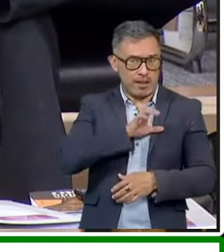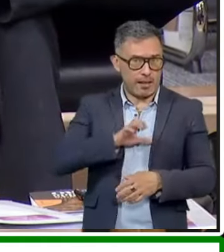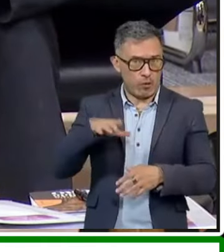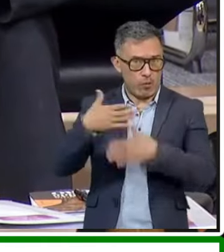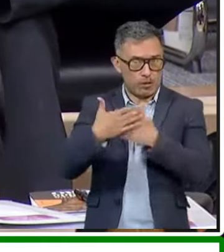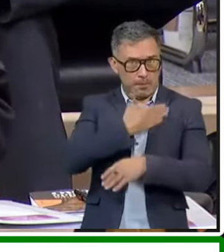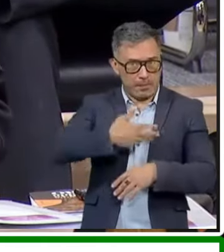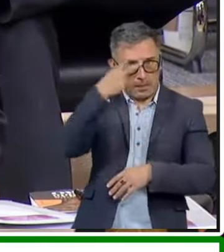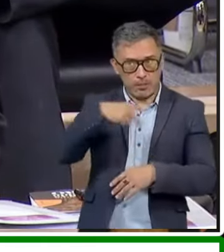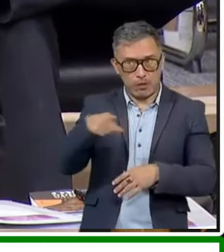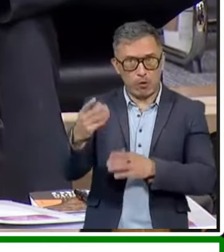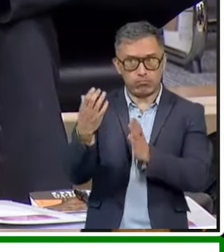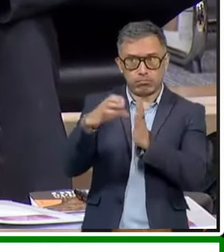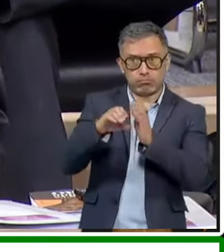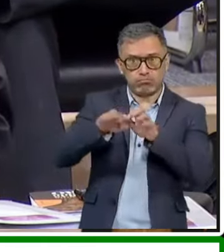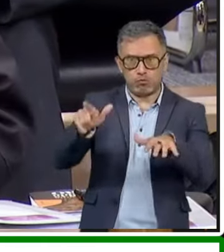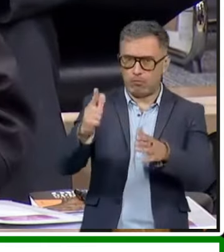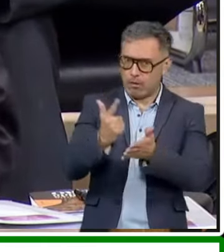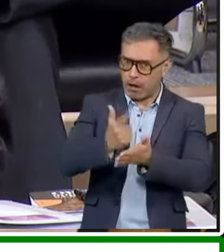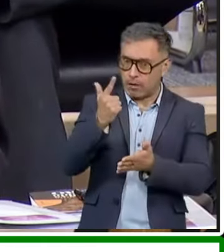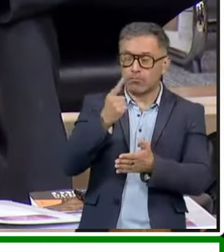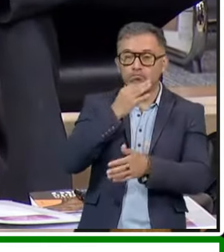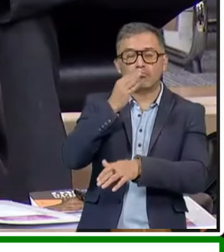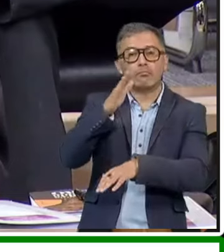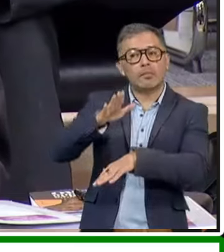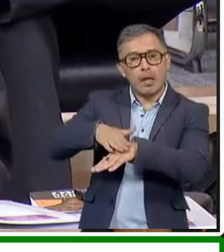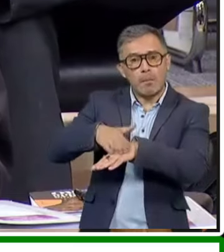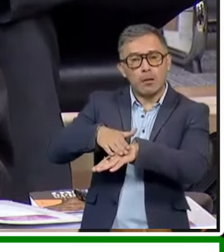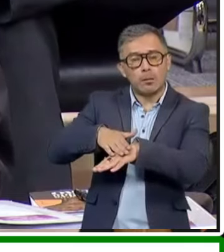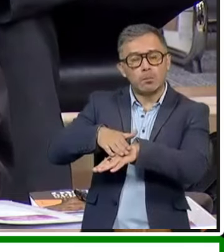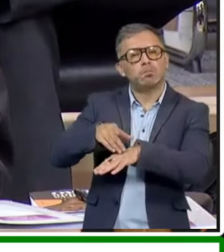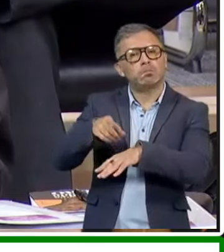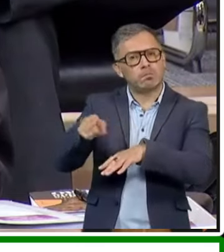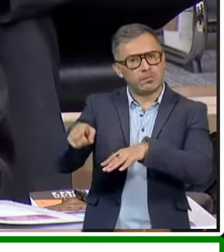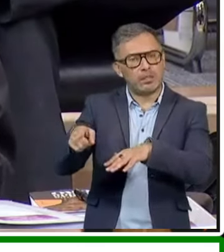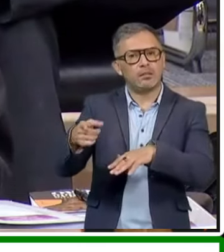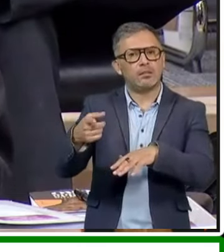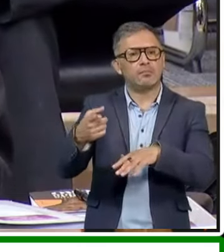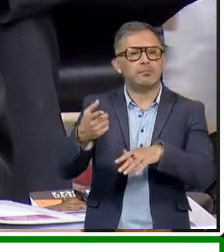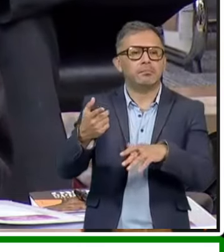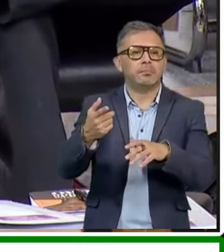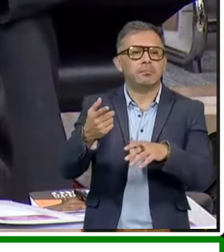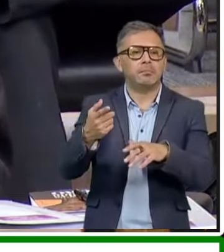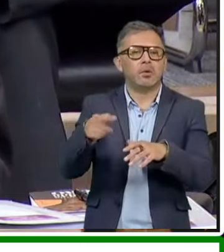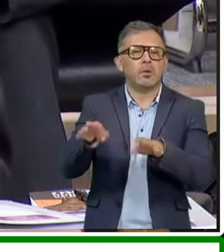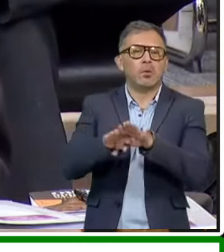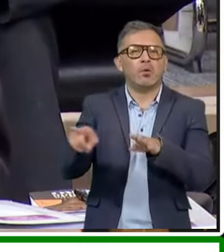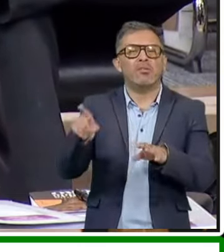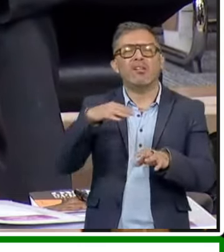presidencial, el hecho de que a pesar de un llamado comedido se haya respondido con, por decirlo suave,